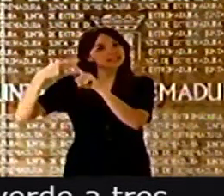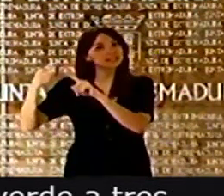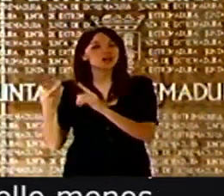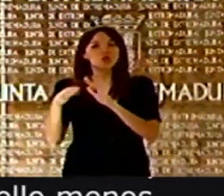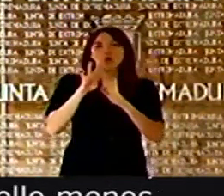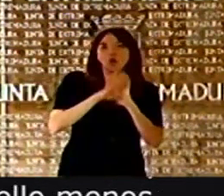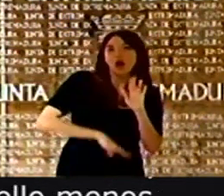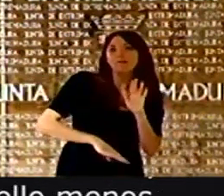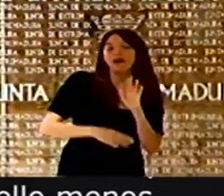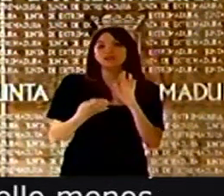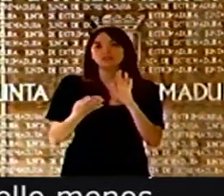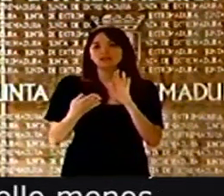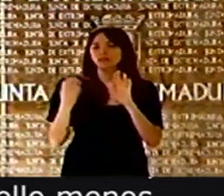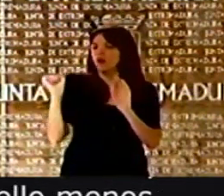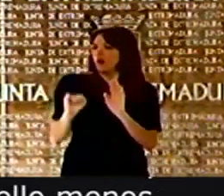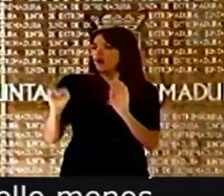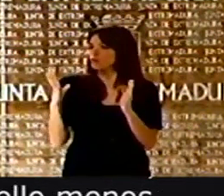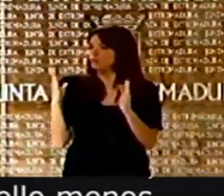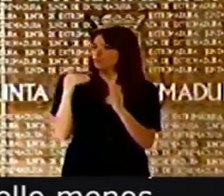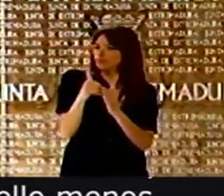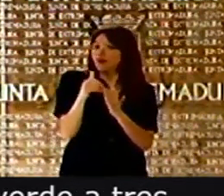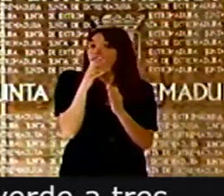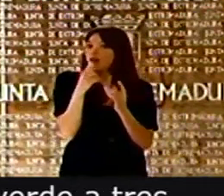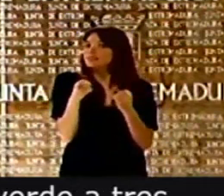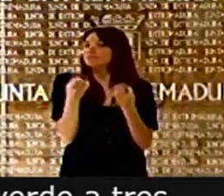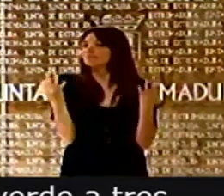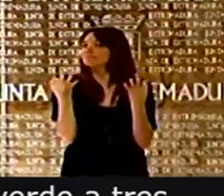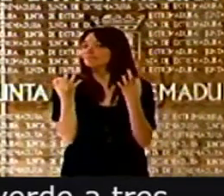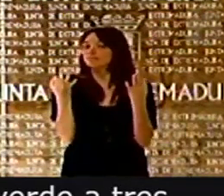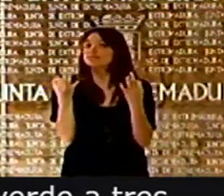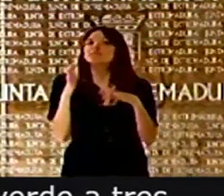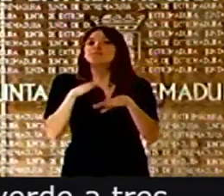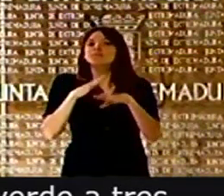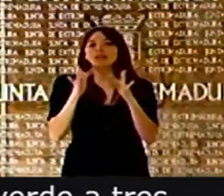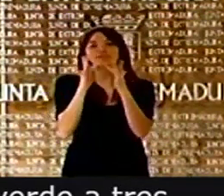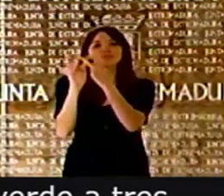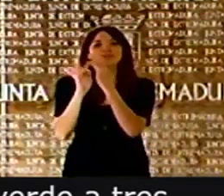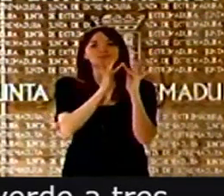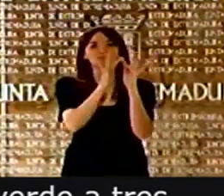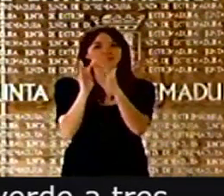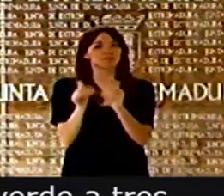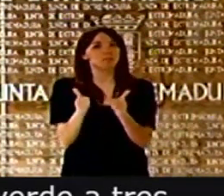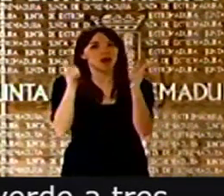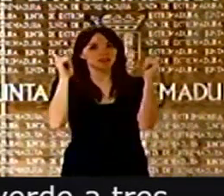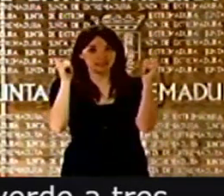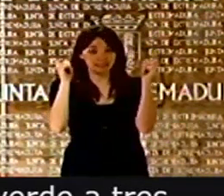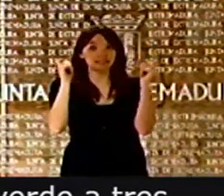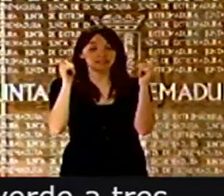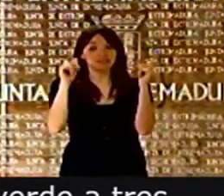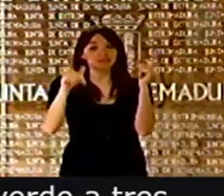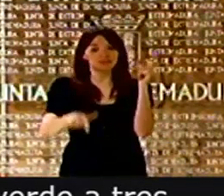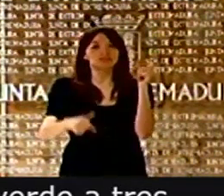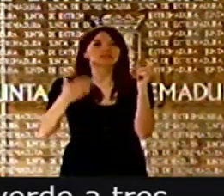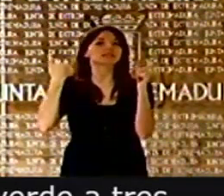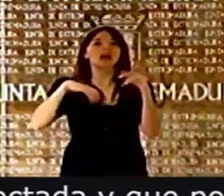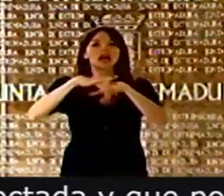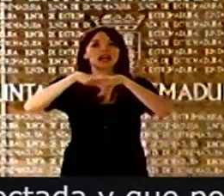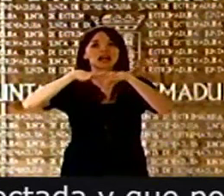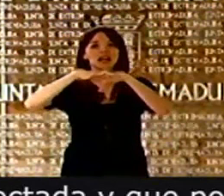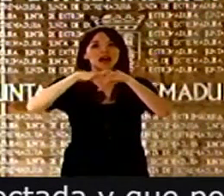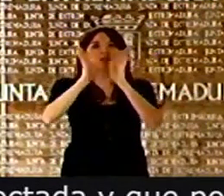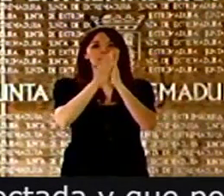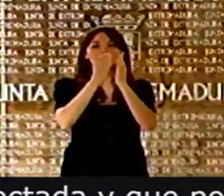programas hace muchísimos años, pero ahora lo que necesita es que esté mejor interconectada y que, por tanto, esa amplia red de